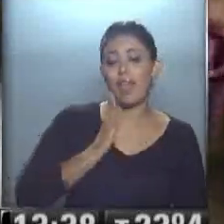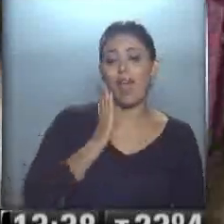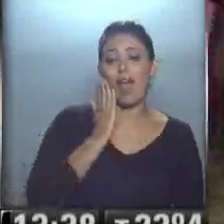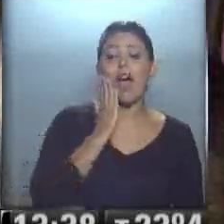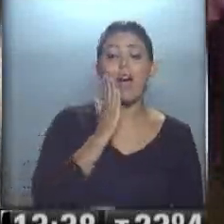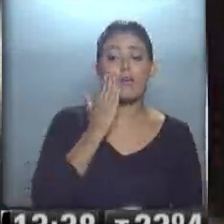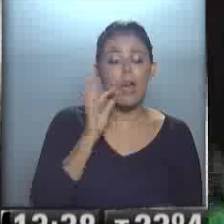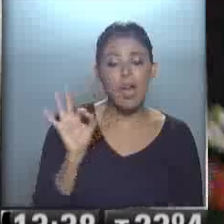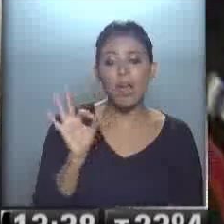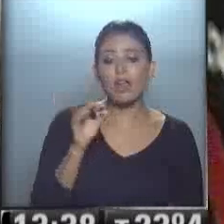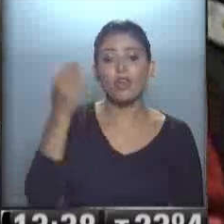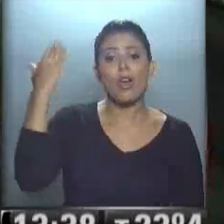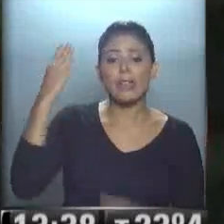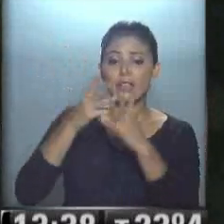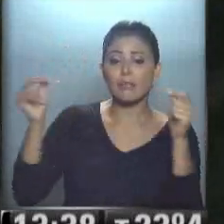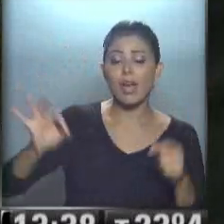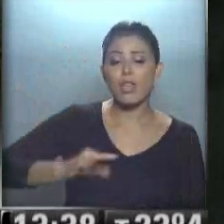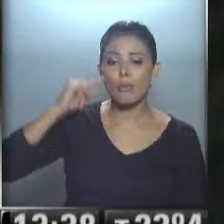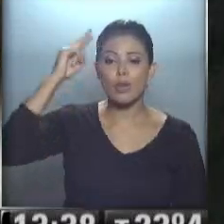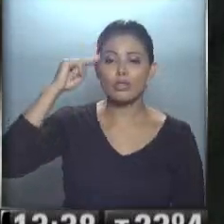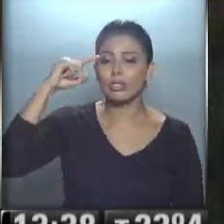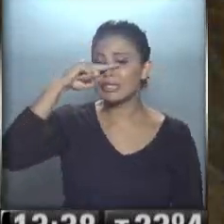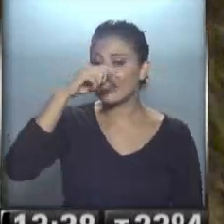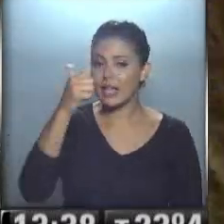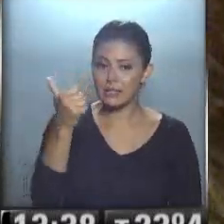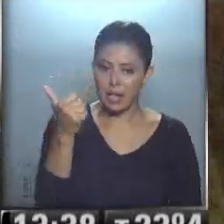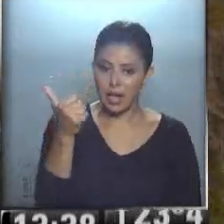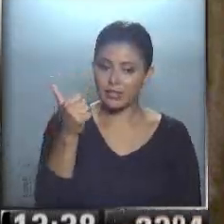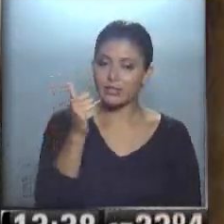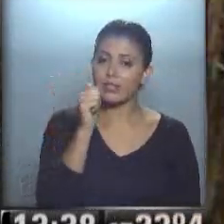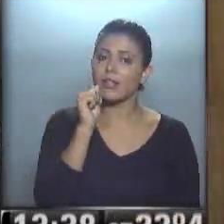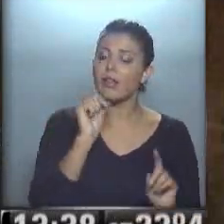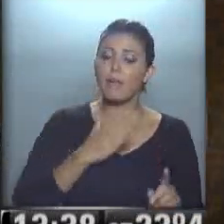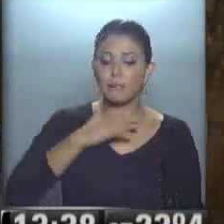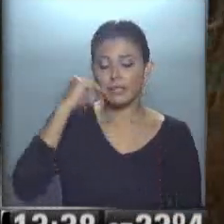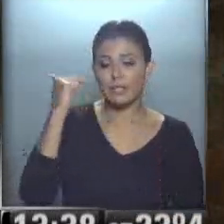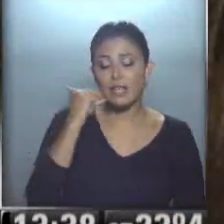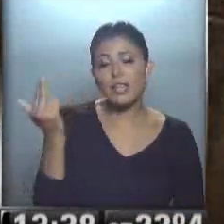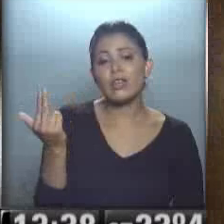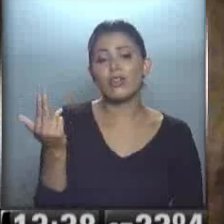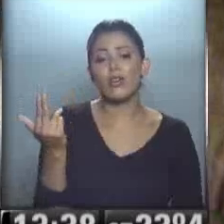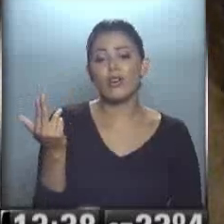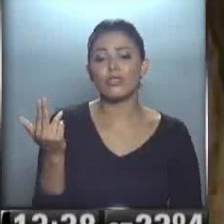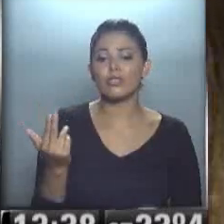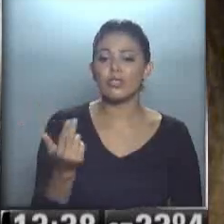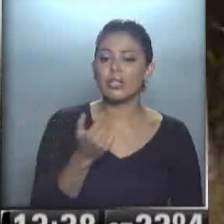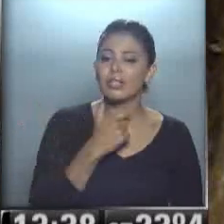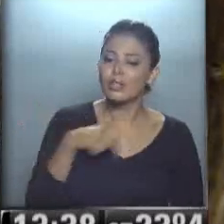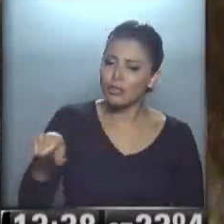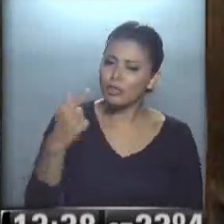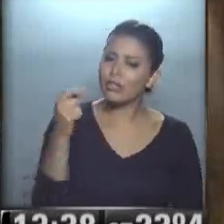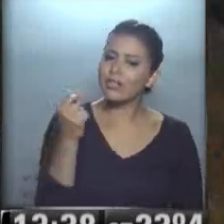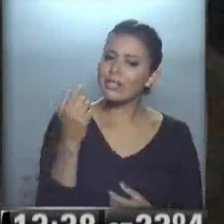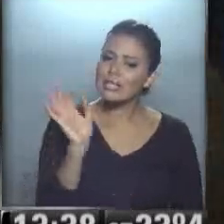principalmente, desaparecido en el año 76. Por mis hijos, para que valoren